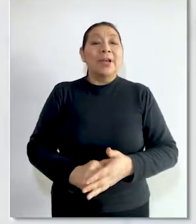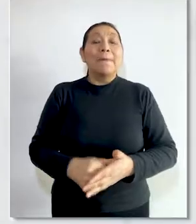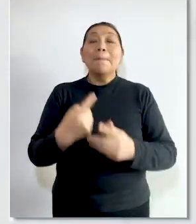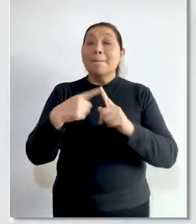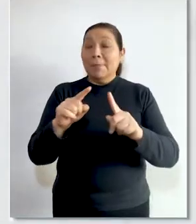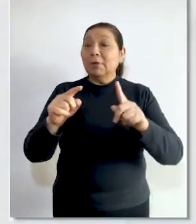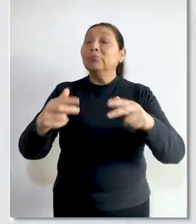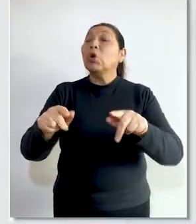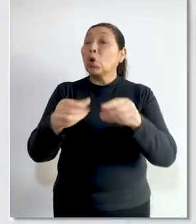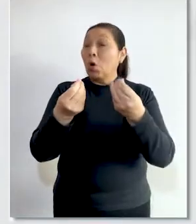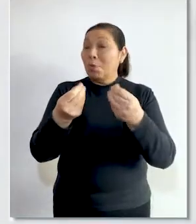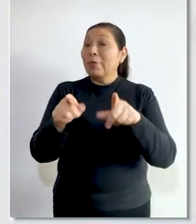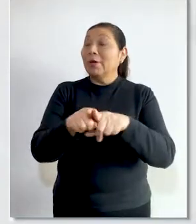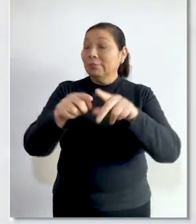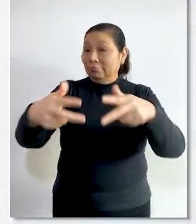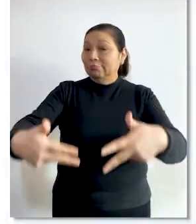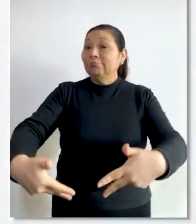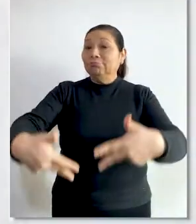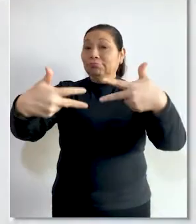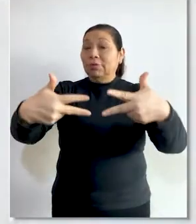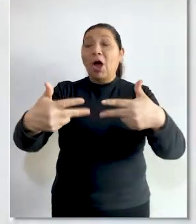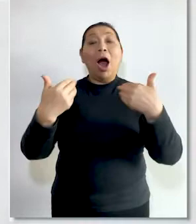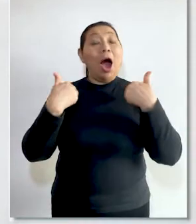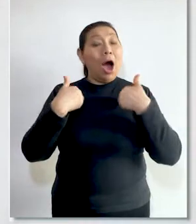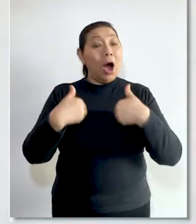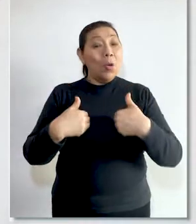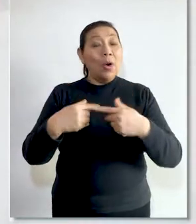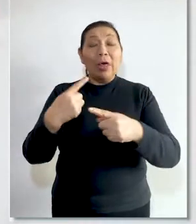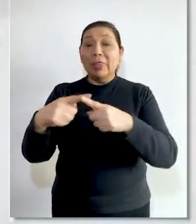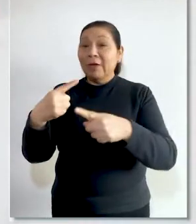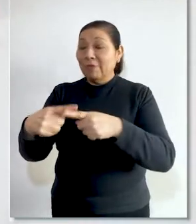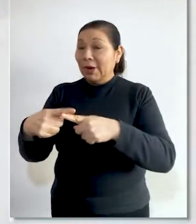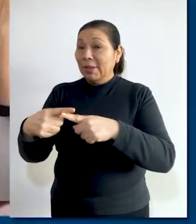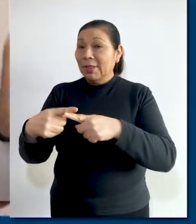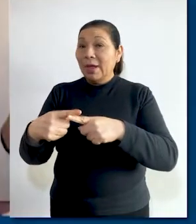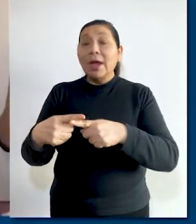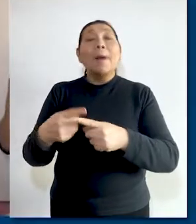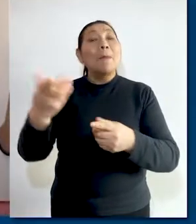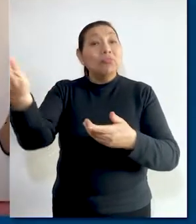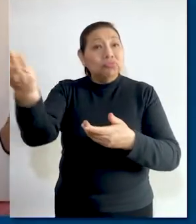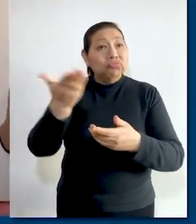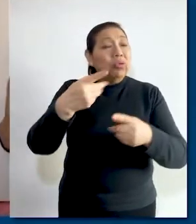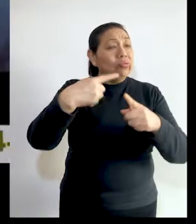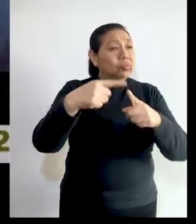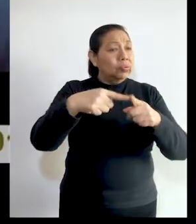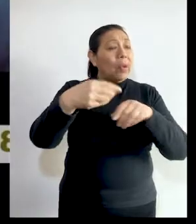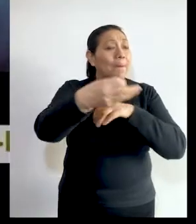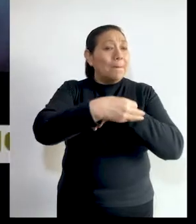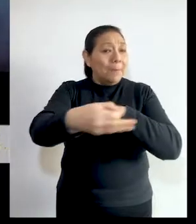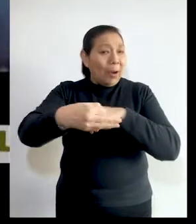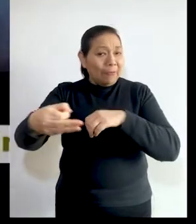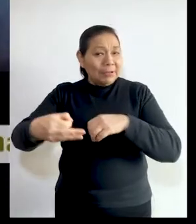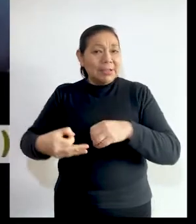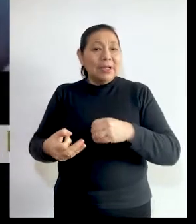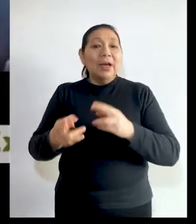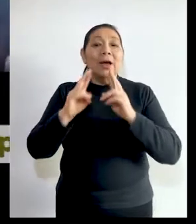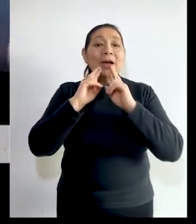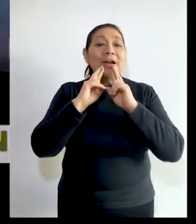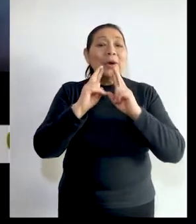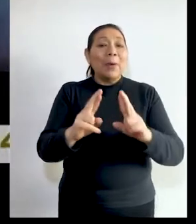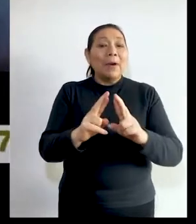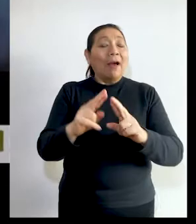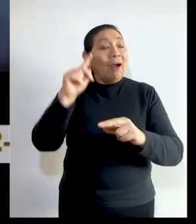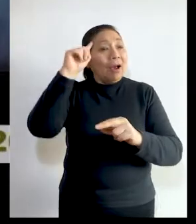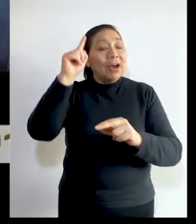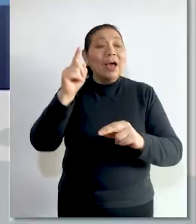se realizó a audiencias públicas remotas para que los abogados de todo el país expongan los alegatos sobre las causas que el té se